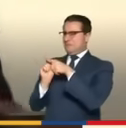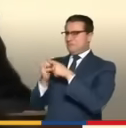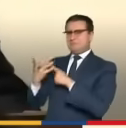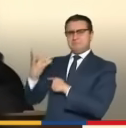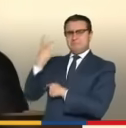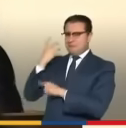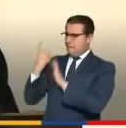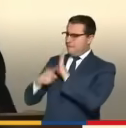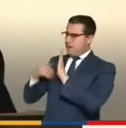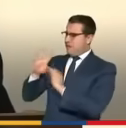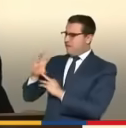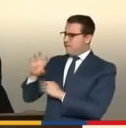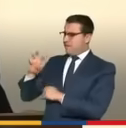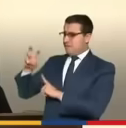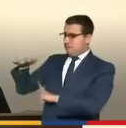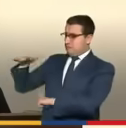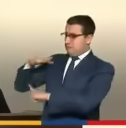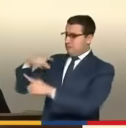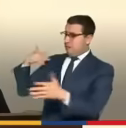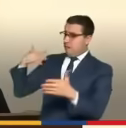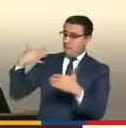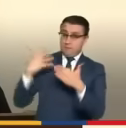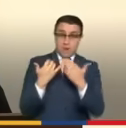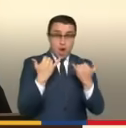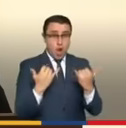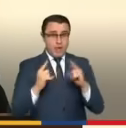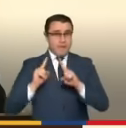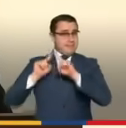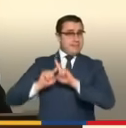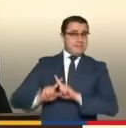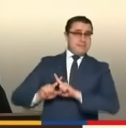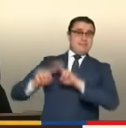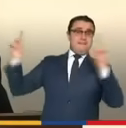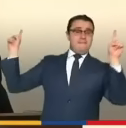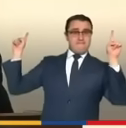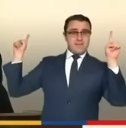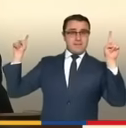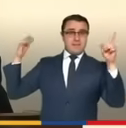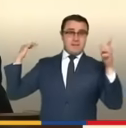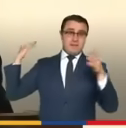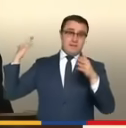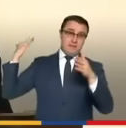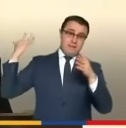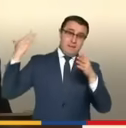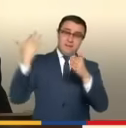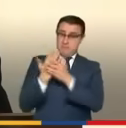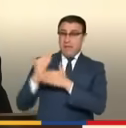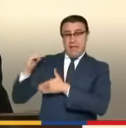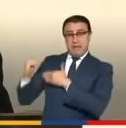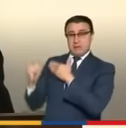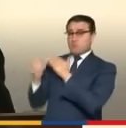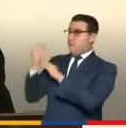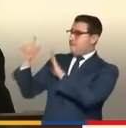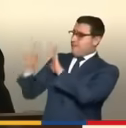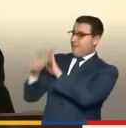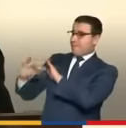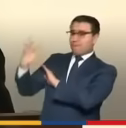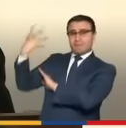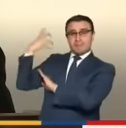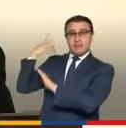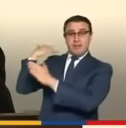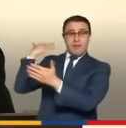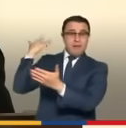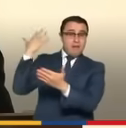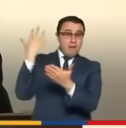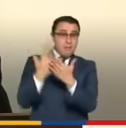aquel año 1993, a las reformas que se volvieron leyes en aquel entonces y que hoy, si